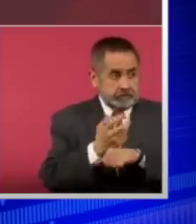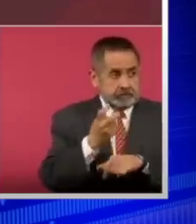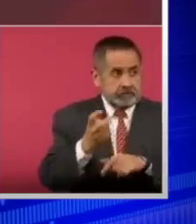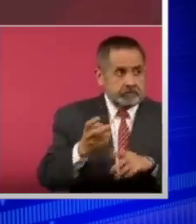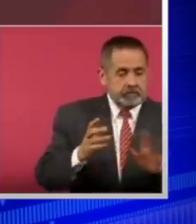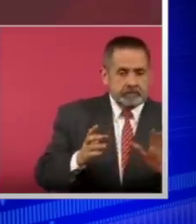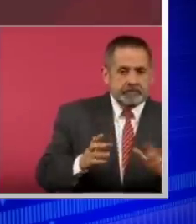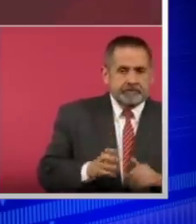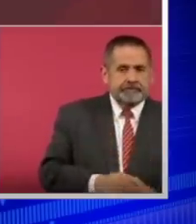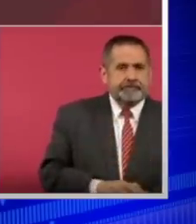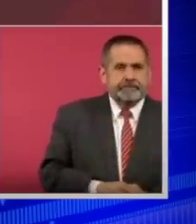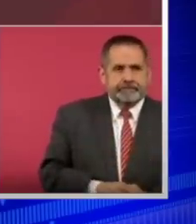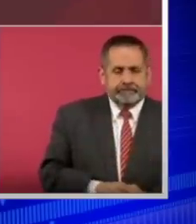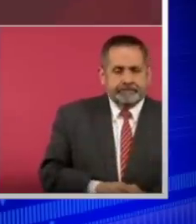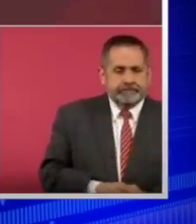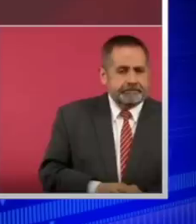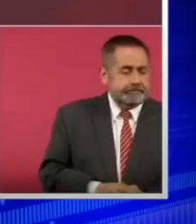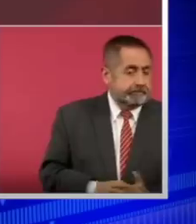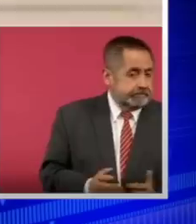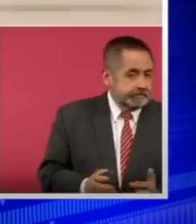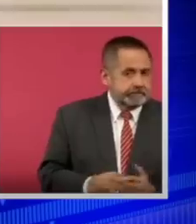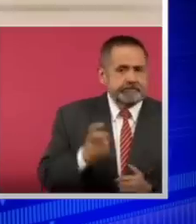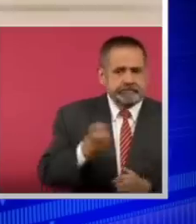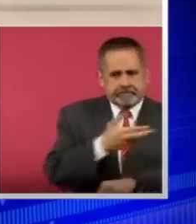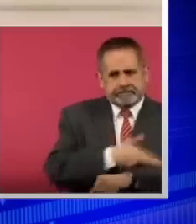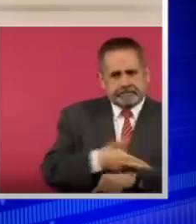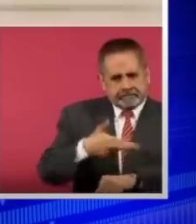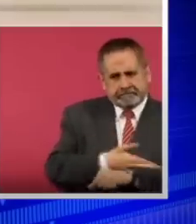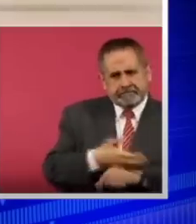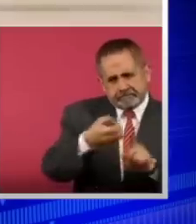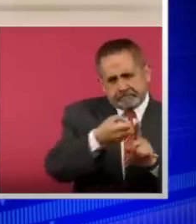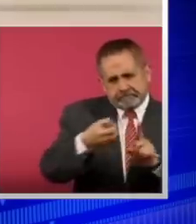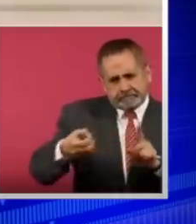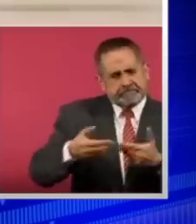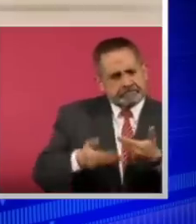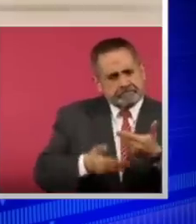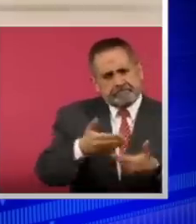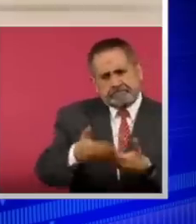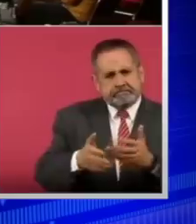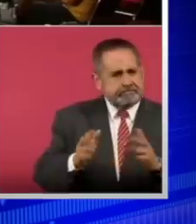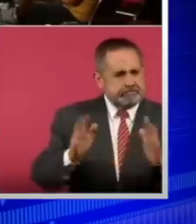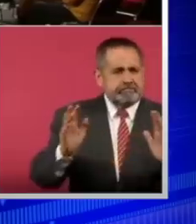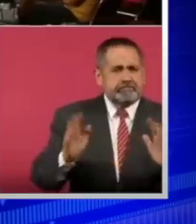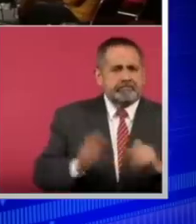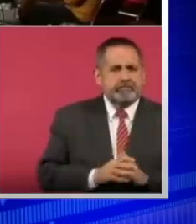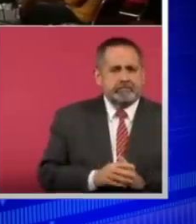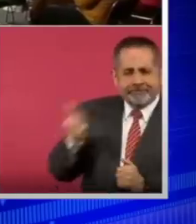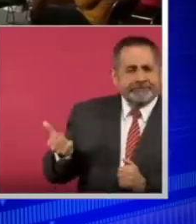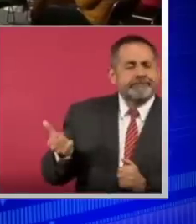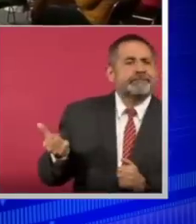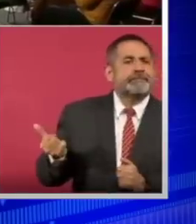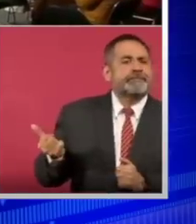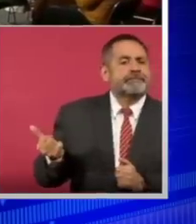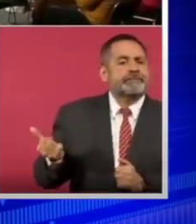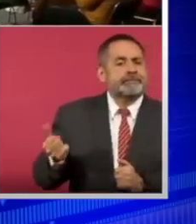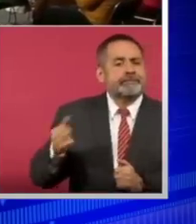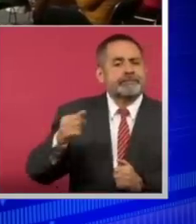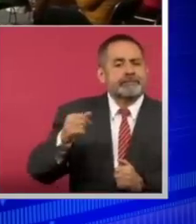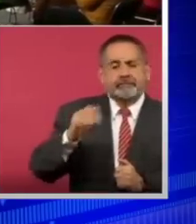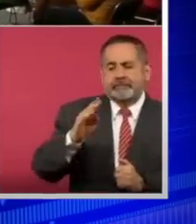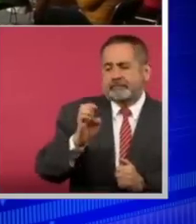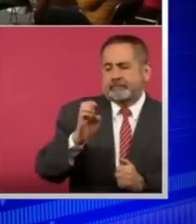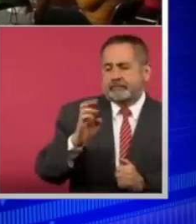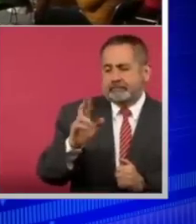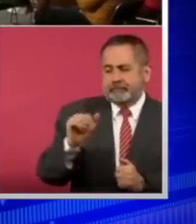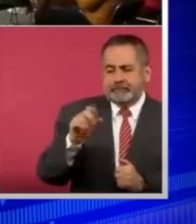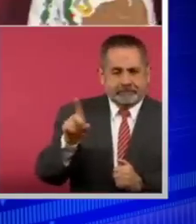la que se le extradite y es un proceso no hay como lo mencionó marcelos Y